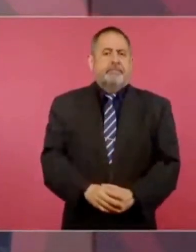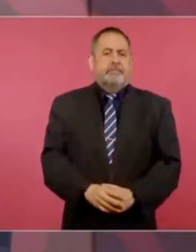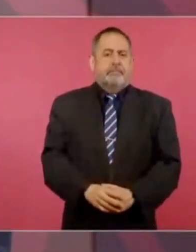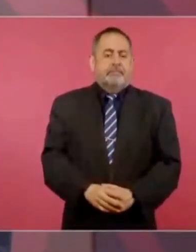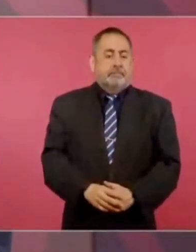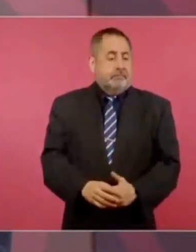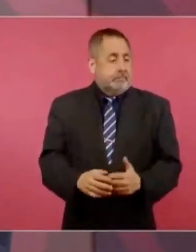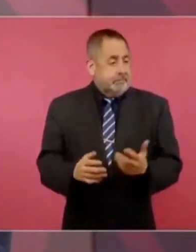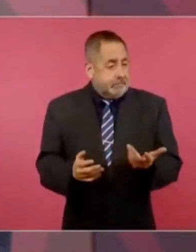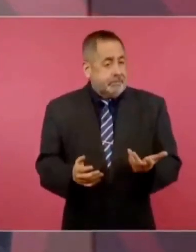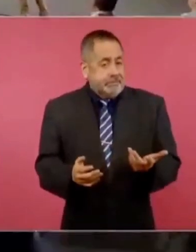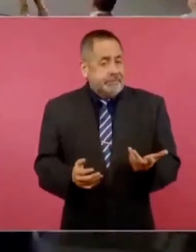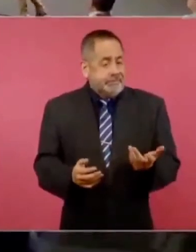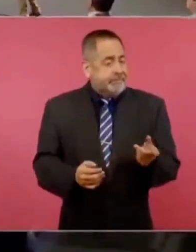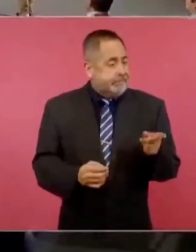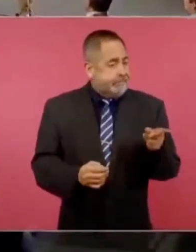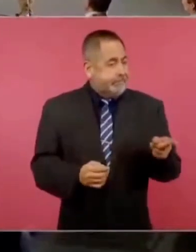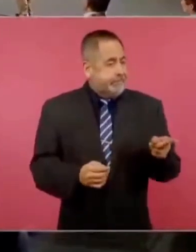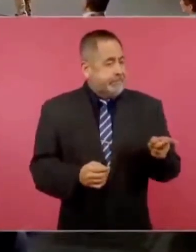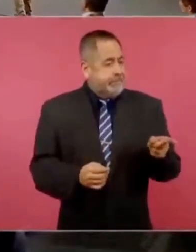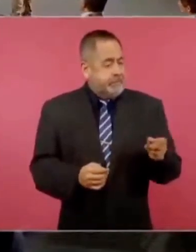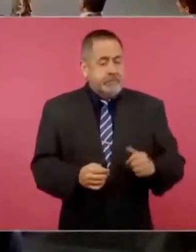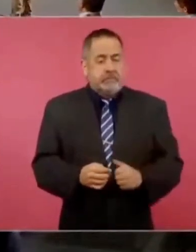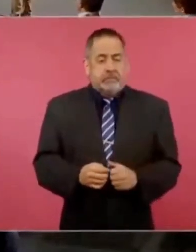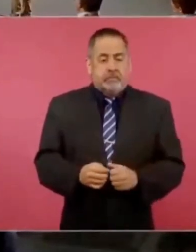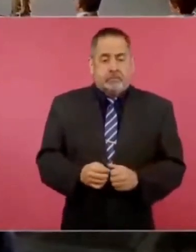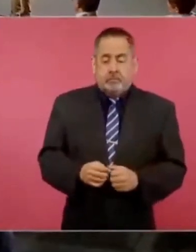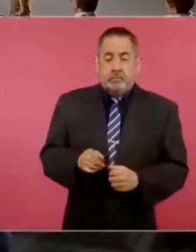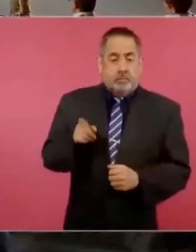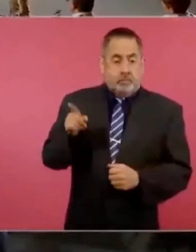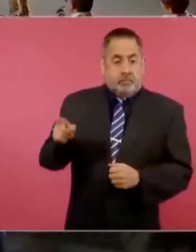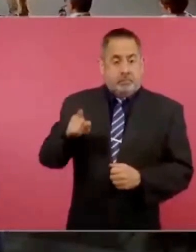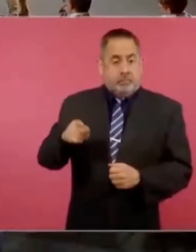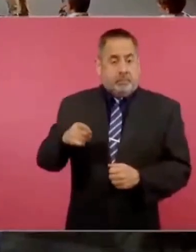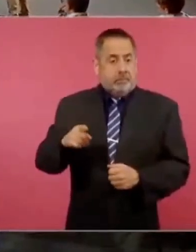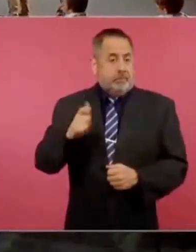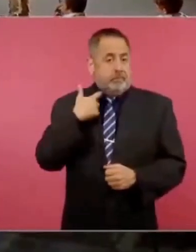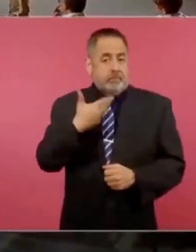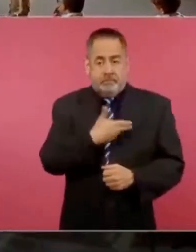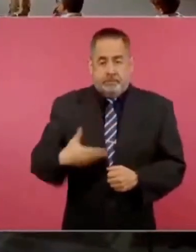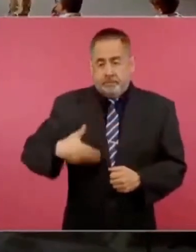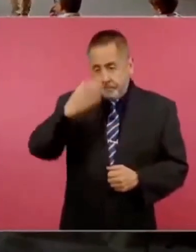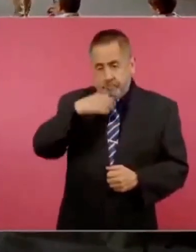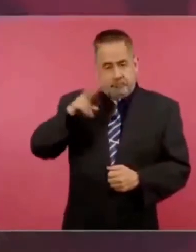Pues bien, sin ese sincero sentimiento,